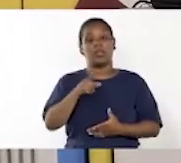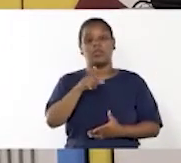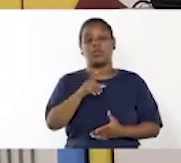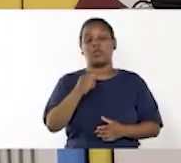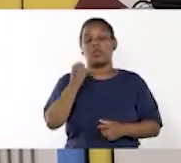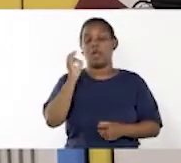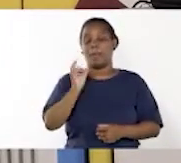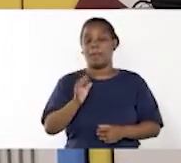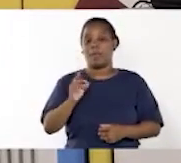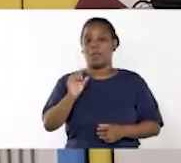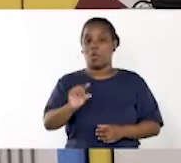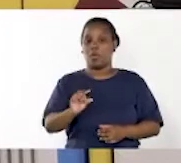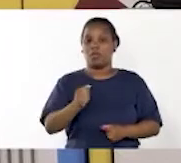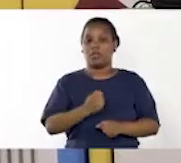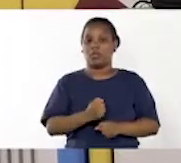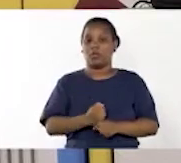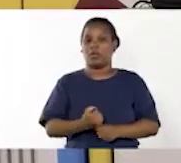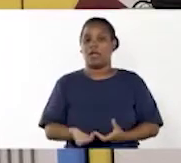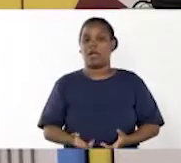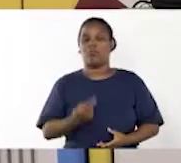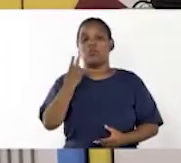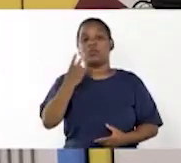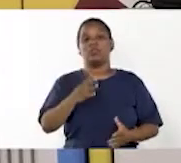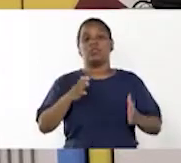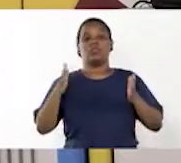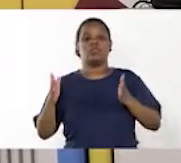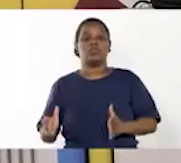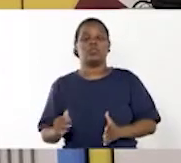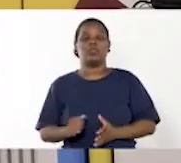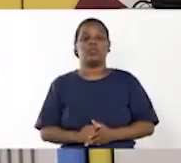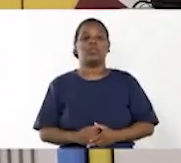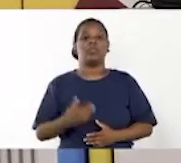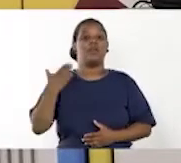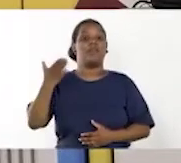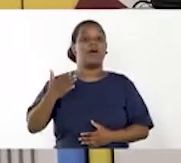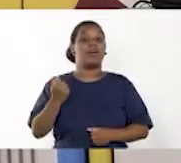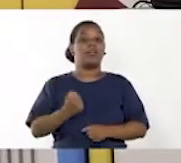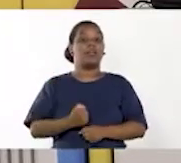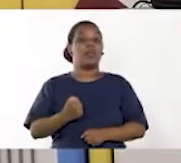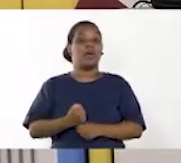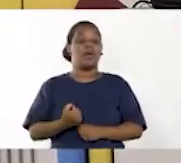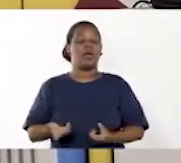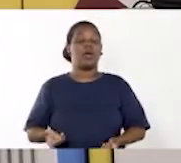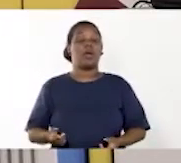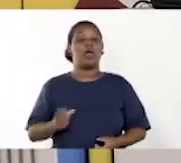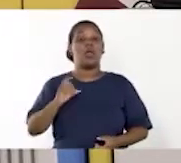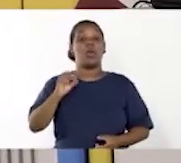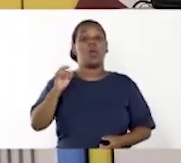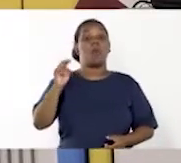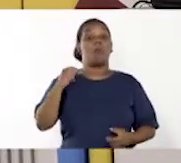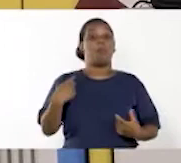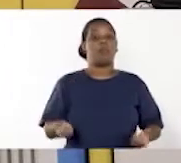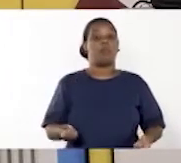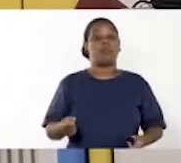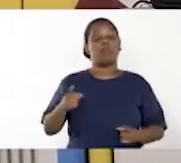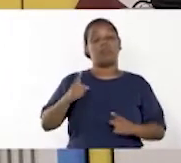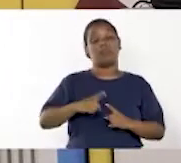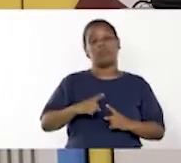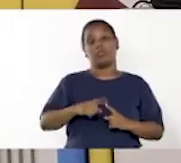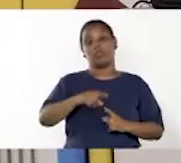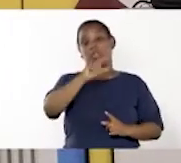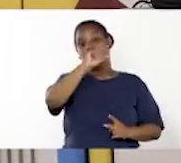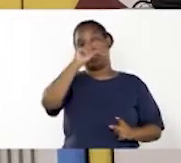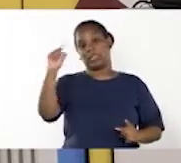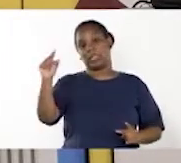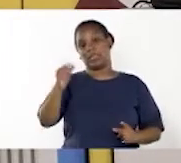estamos trabajando. En el segundo semestre van a trabajar con temas que están